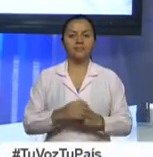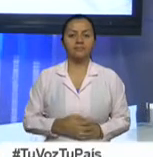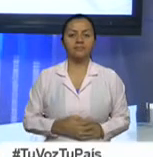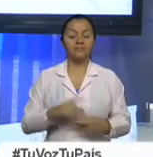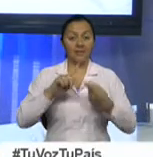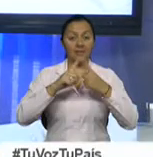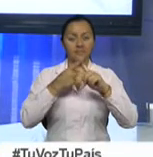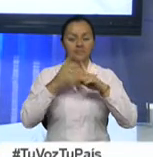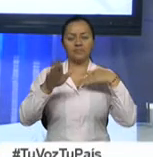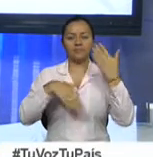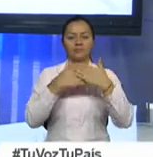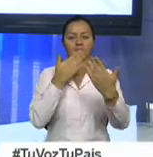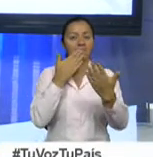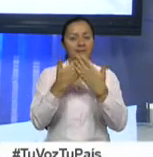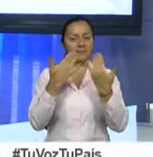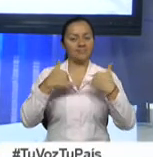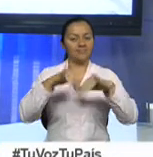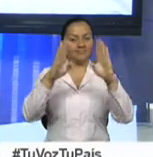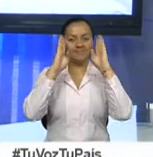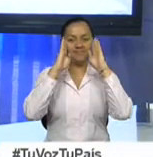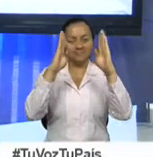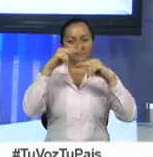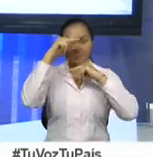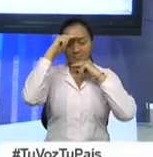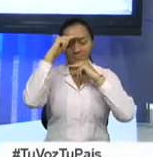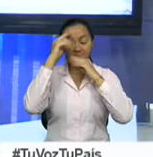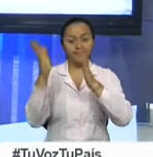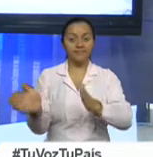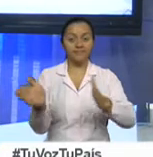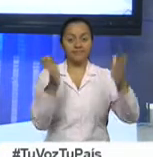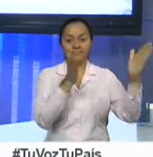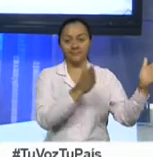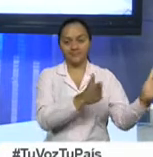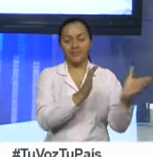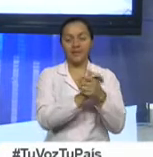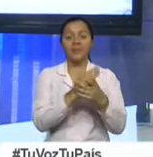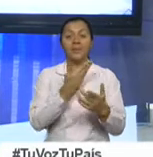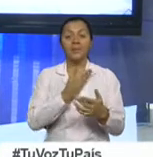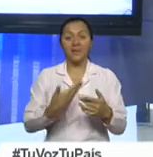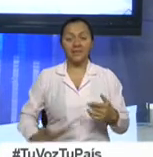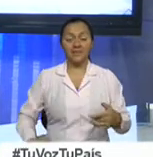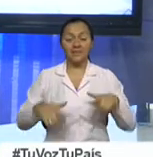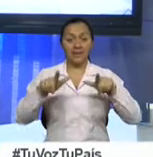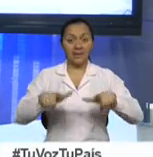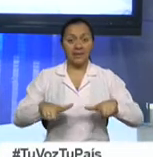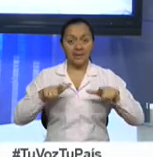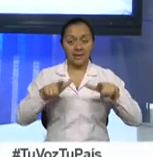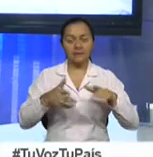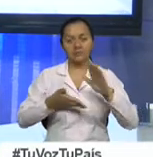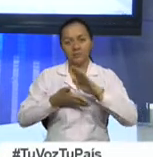Amigos, gracias por continuar en nuestra sintonía. Ahora les contamos que el presidente de la República, Lenín Moreno,